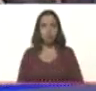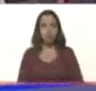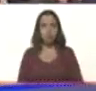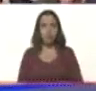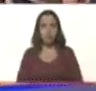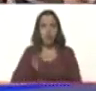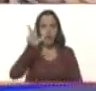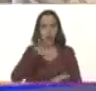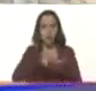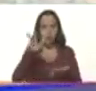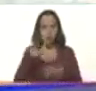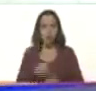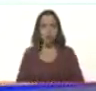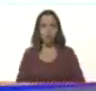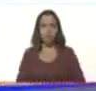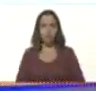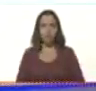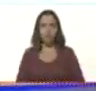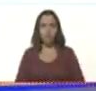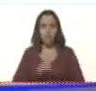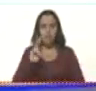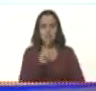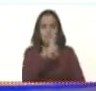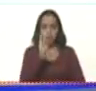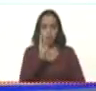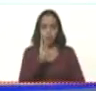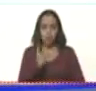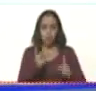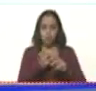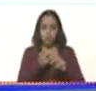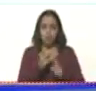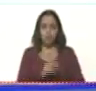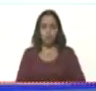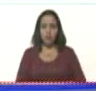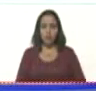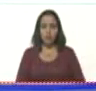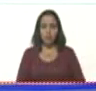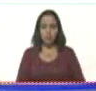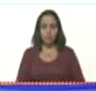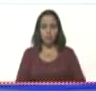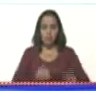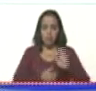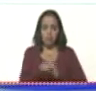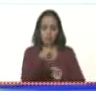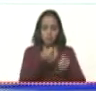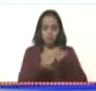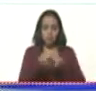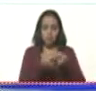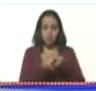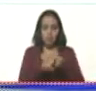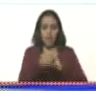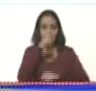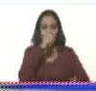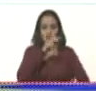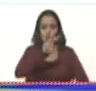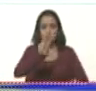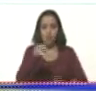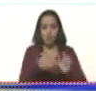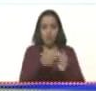Aprobar recursos. En segundo lugar, para el presupuesto del ejercicio fiscal